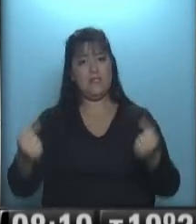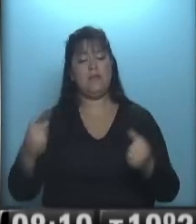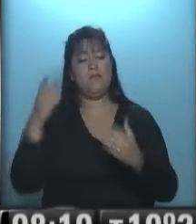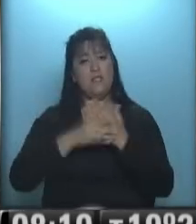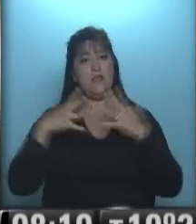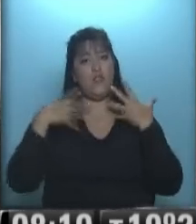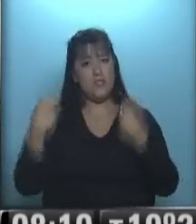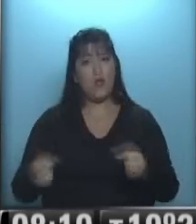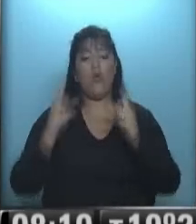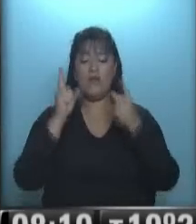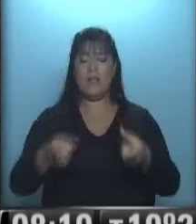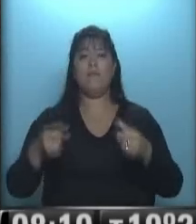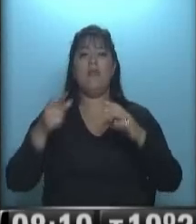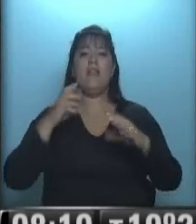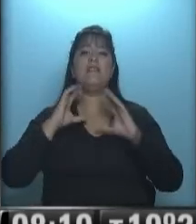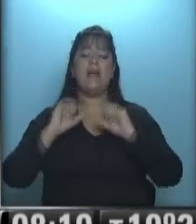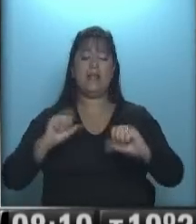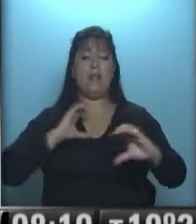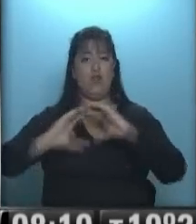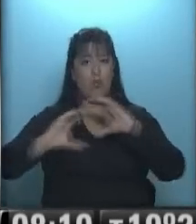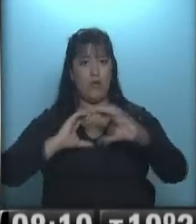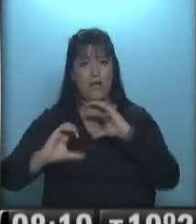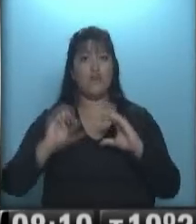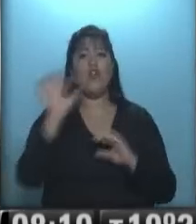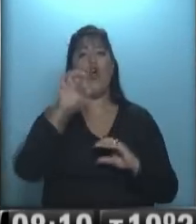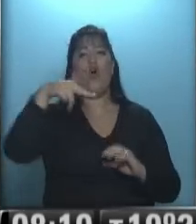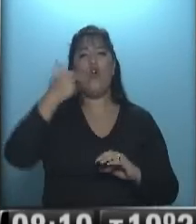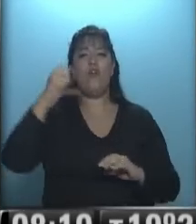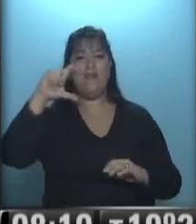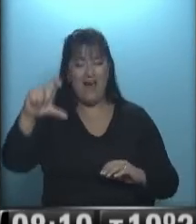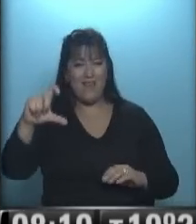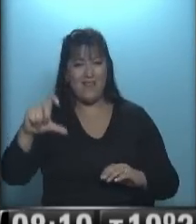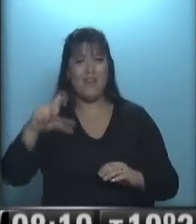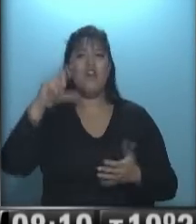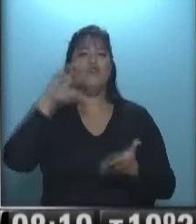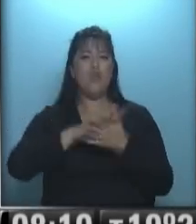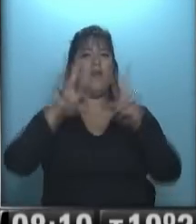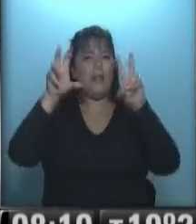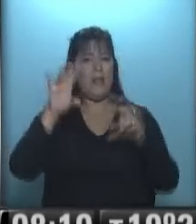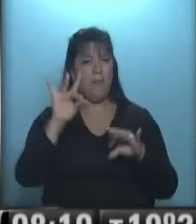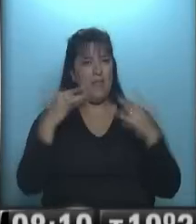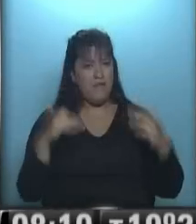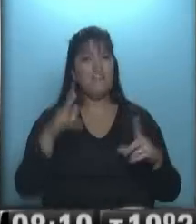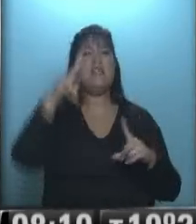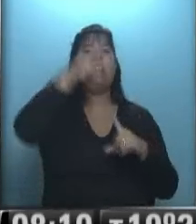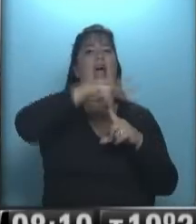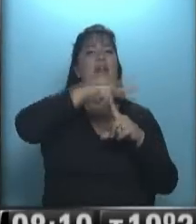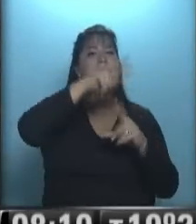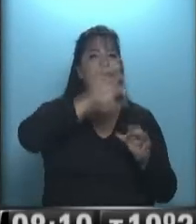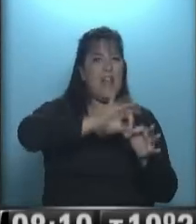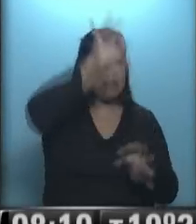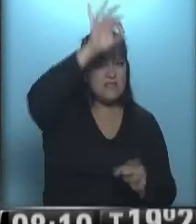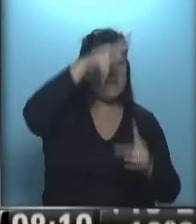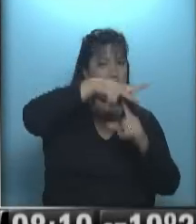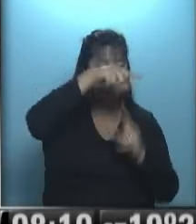Nacional de Comunicaciones o la ANAC, digamos, todos los organismos que tienen regulación en esta cosa que es muy compleja, que es la instalación de antenas. Y hoy estamos